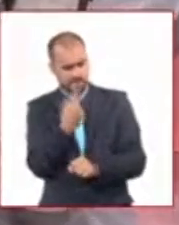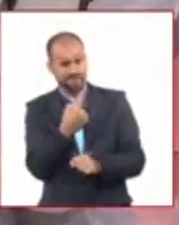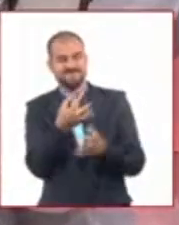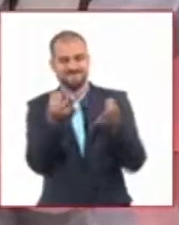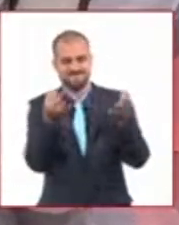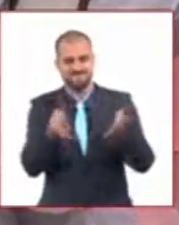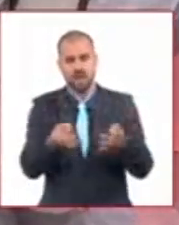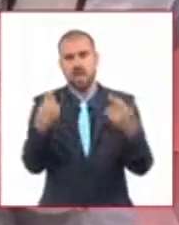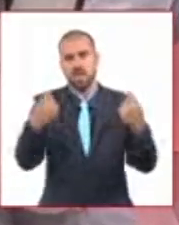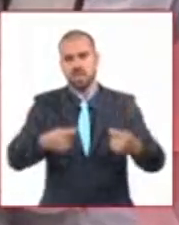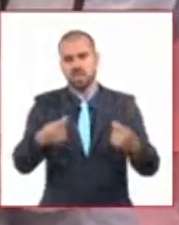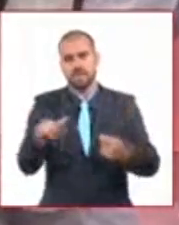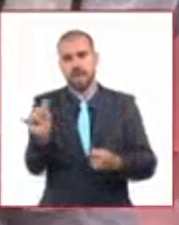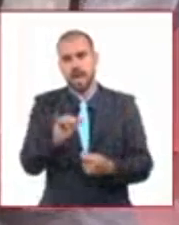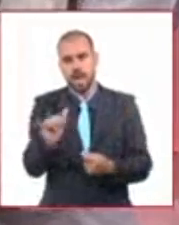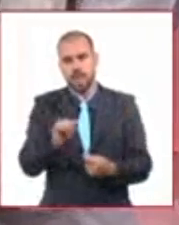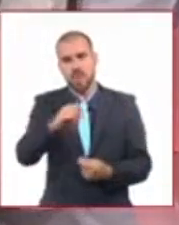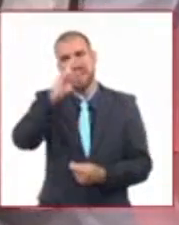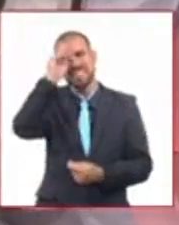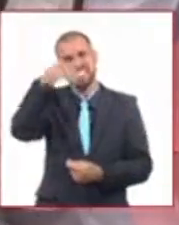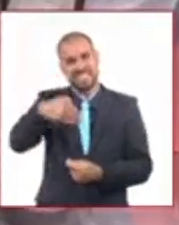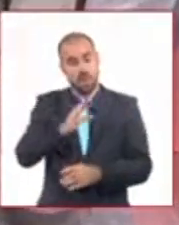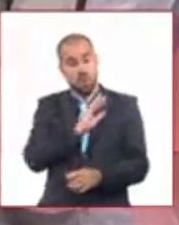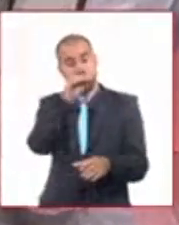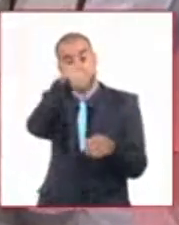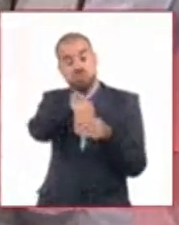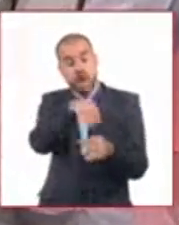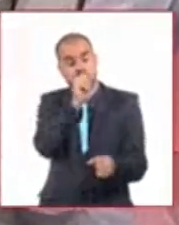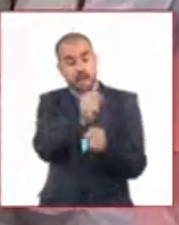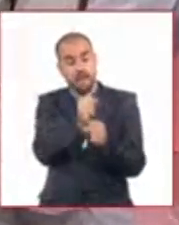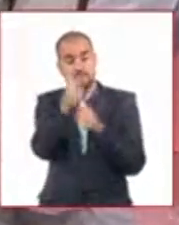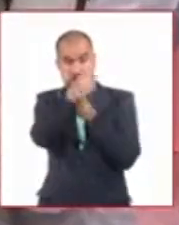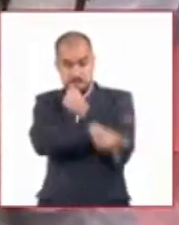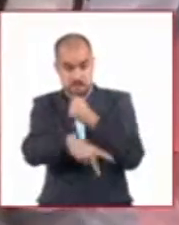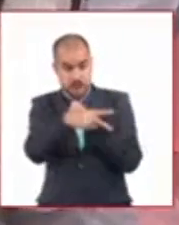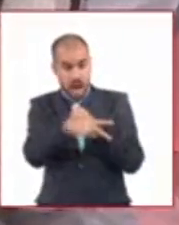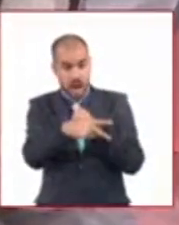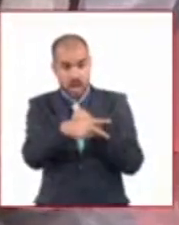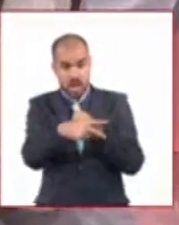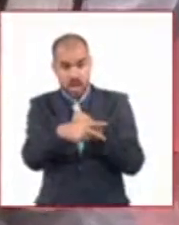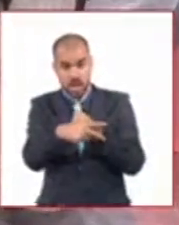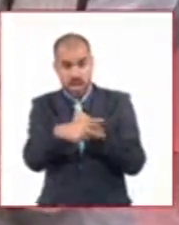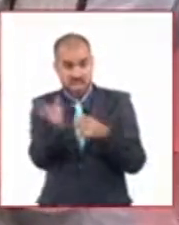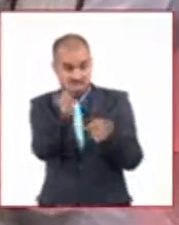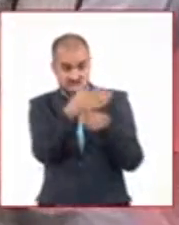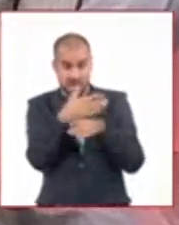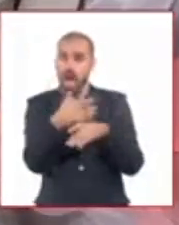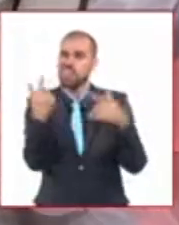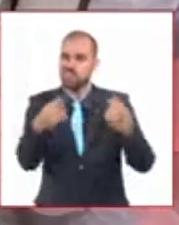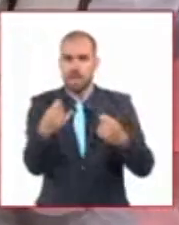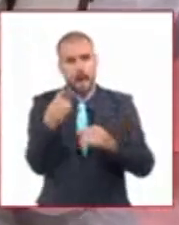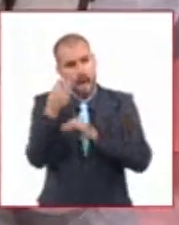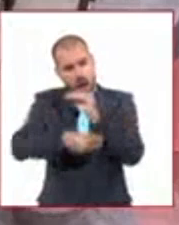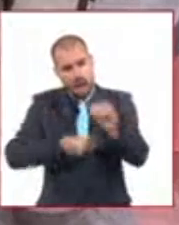los sistemas sanitarios los sistemas de salud pública para que puedan cumplir realmente su rol